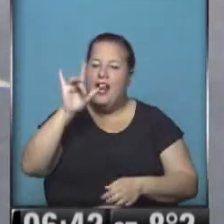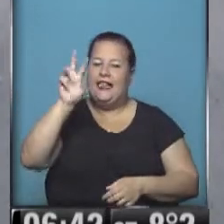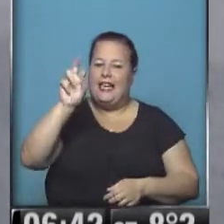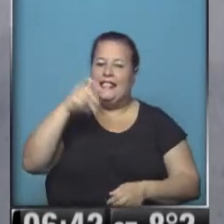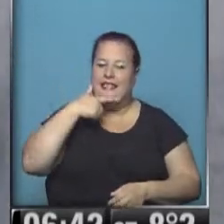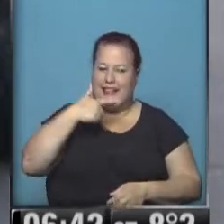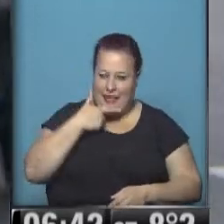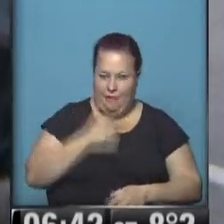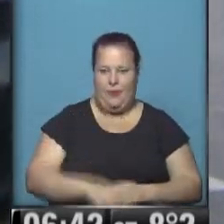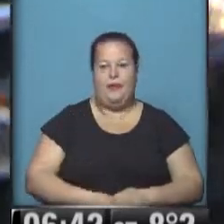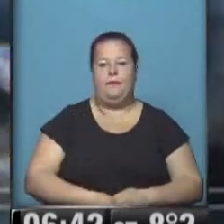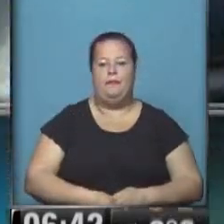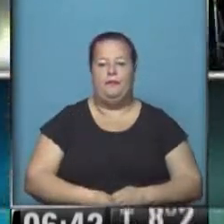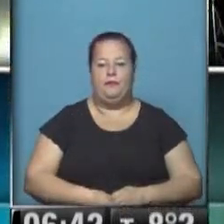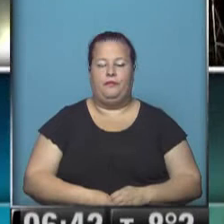30 de septiembre nadie